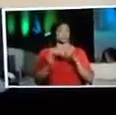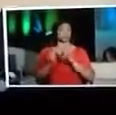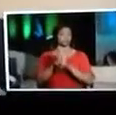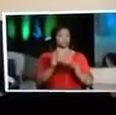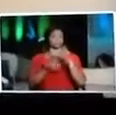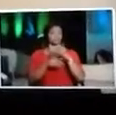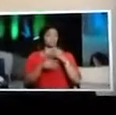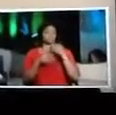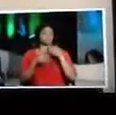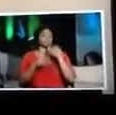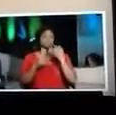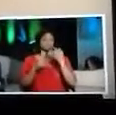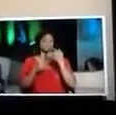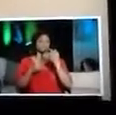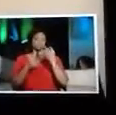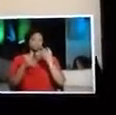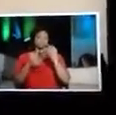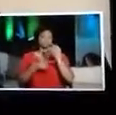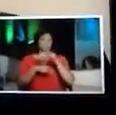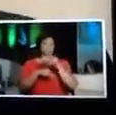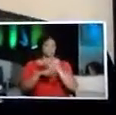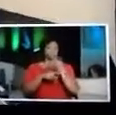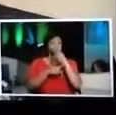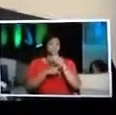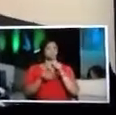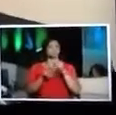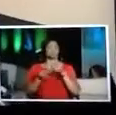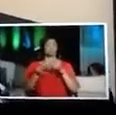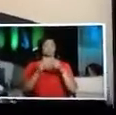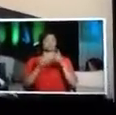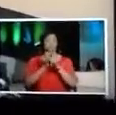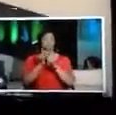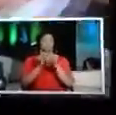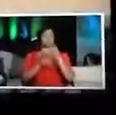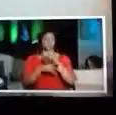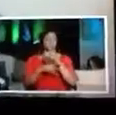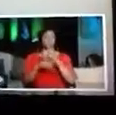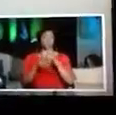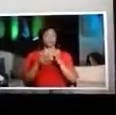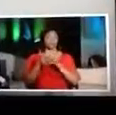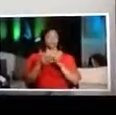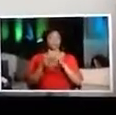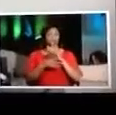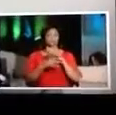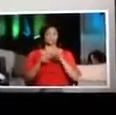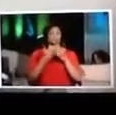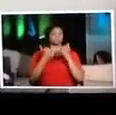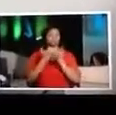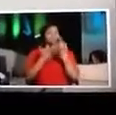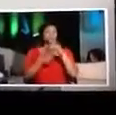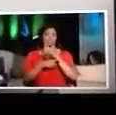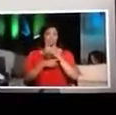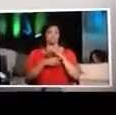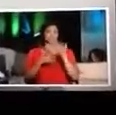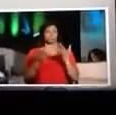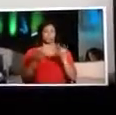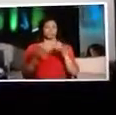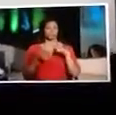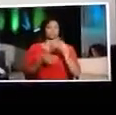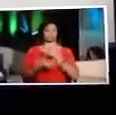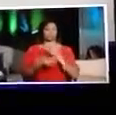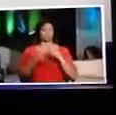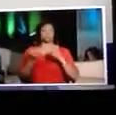Yo particularmente estoy de acuerdo con el establecimiento de una legislación antidiscriminación. Es un sector al que